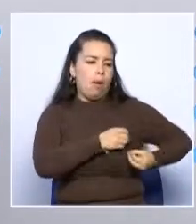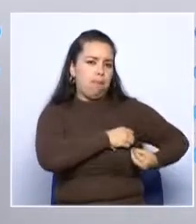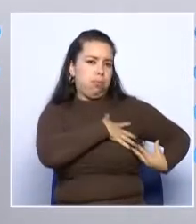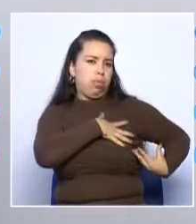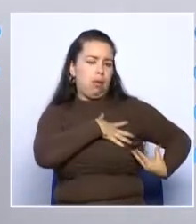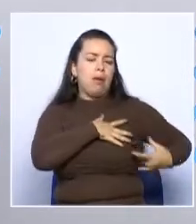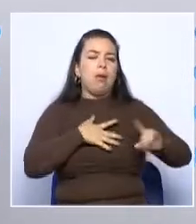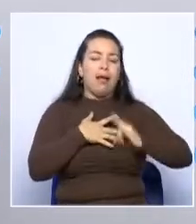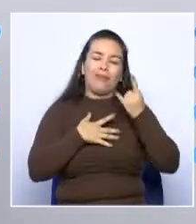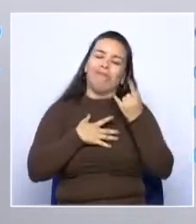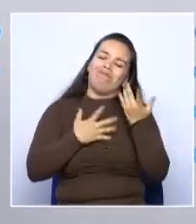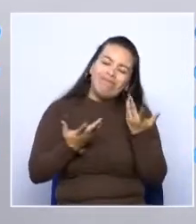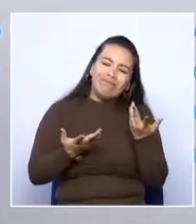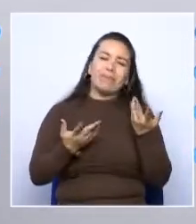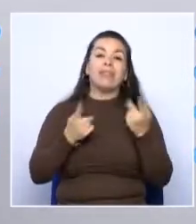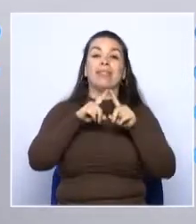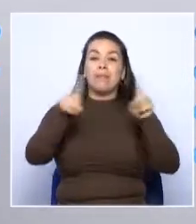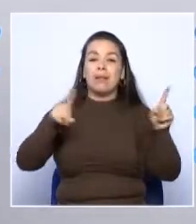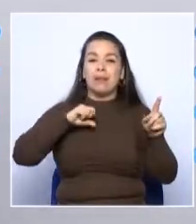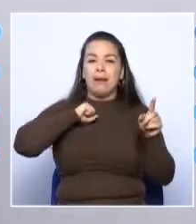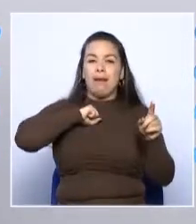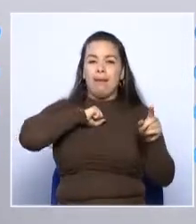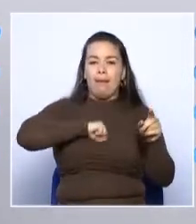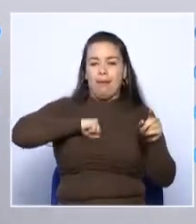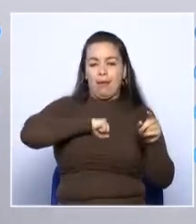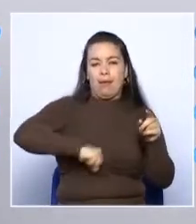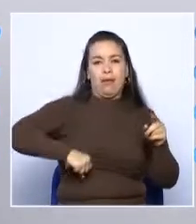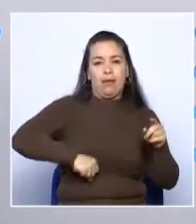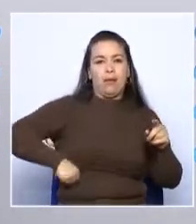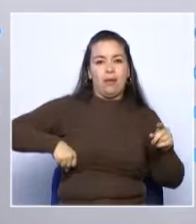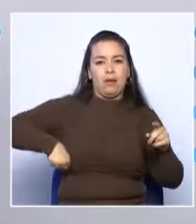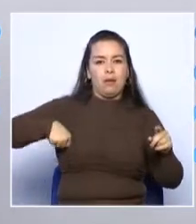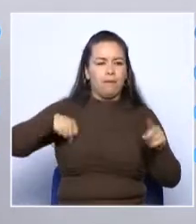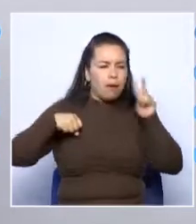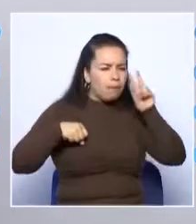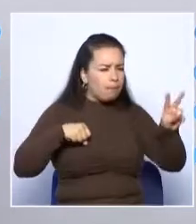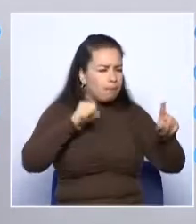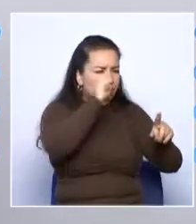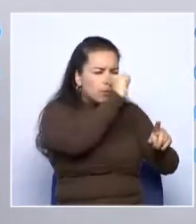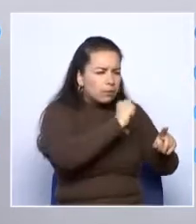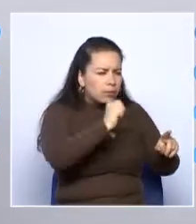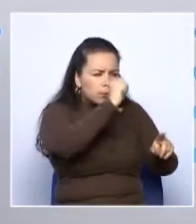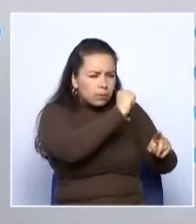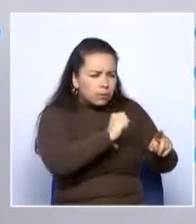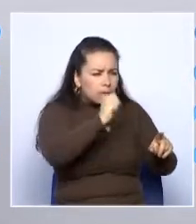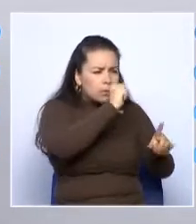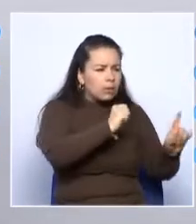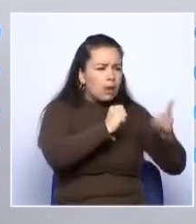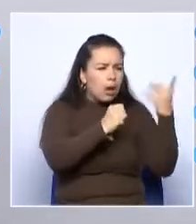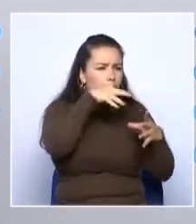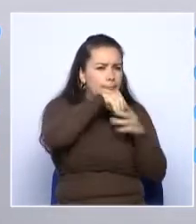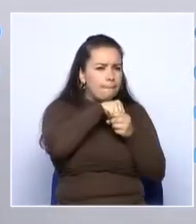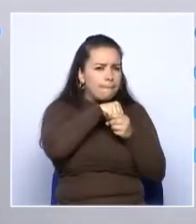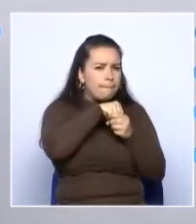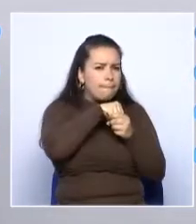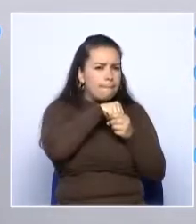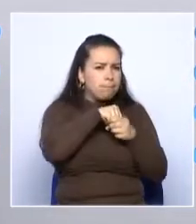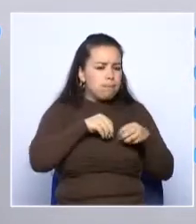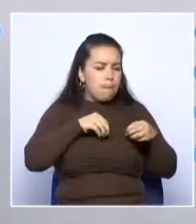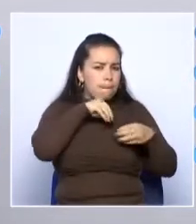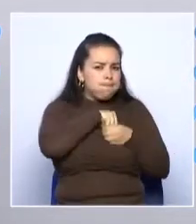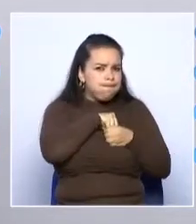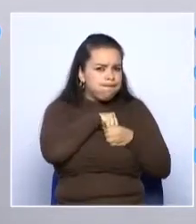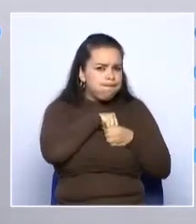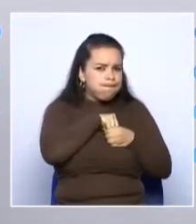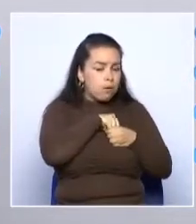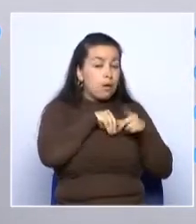Pero la ecografía nos va a mostrar si la prótesis tiene una ruptura que nosotros llamamos intracapsular, que es adentro, ¿sí? Cuando